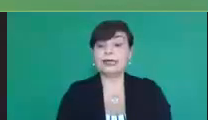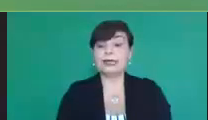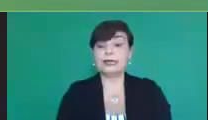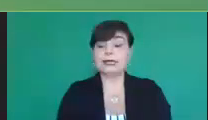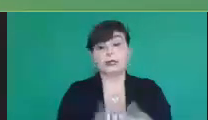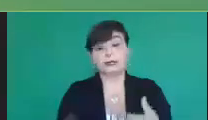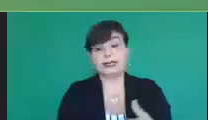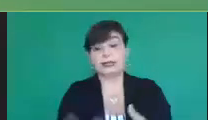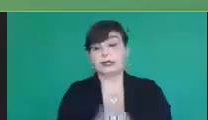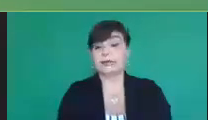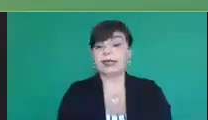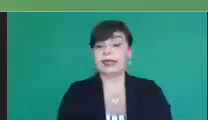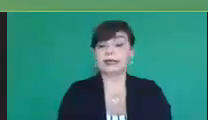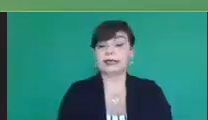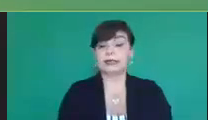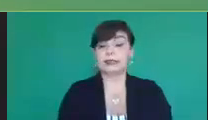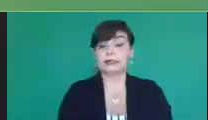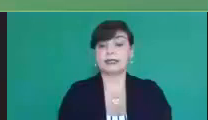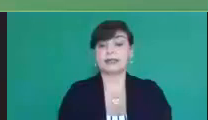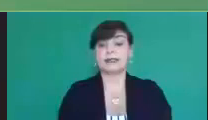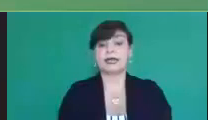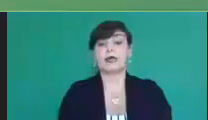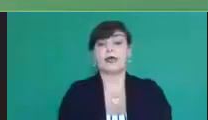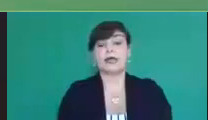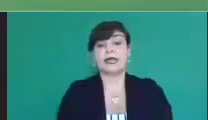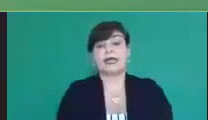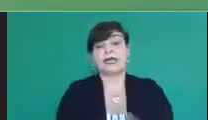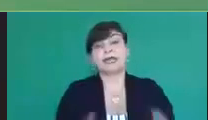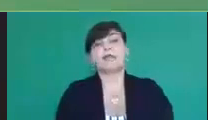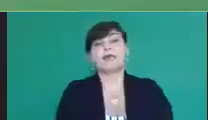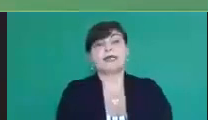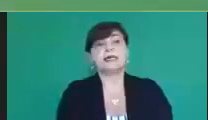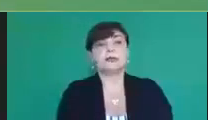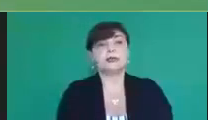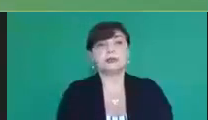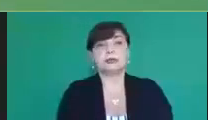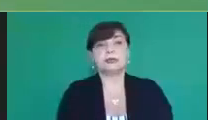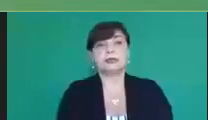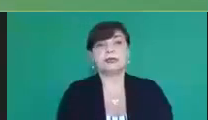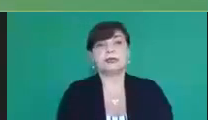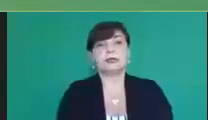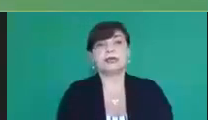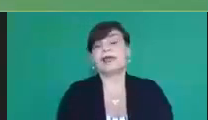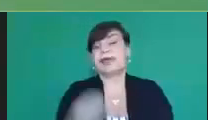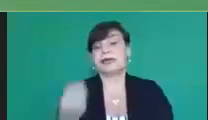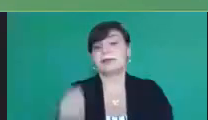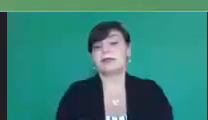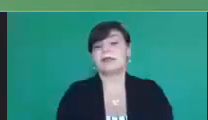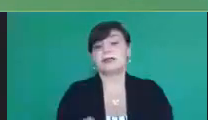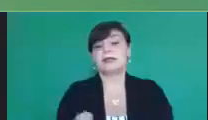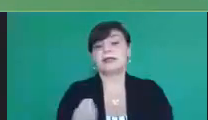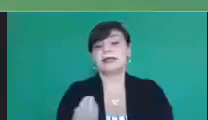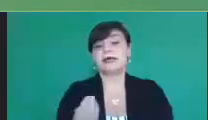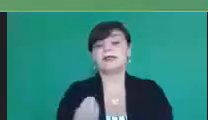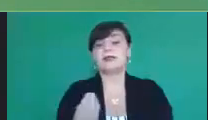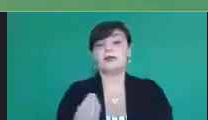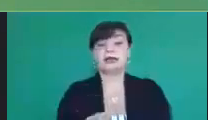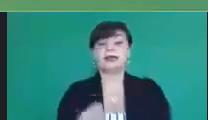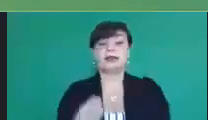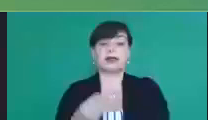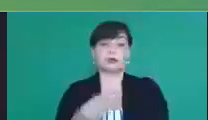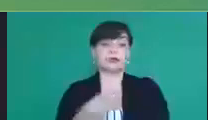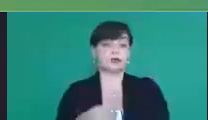Lo otro era que no había la declaración de descargo, y esto es muy importante porque realmente esto le da seguridad